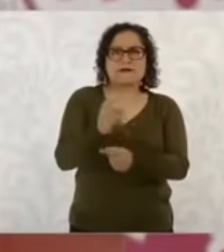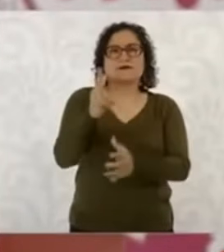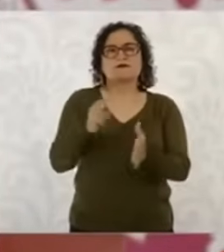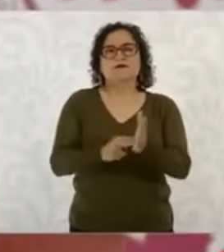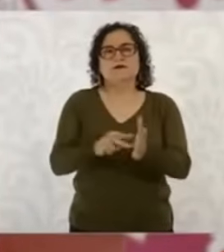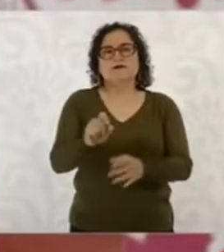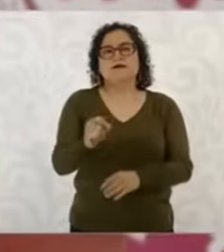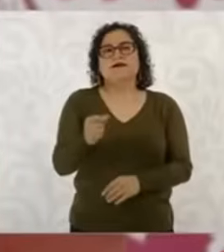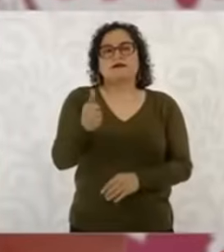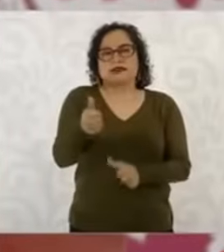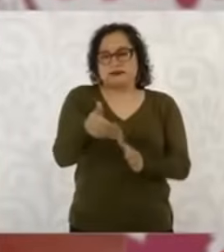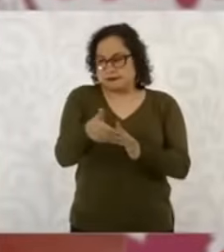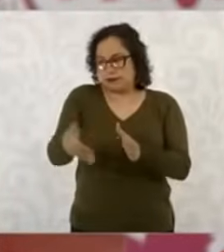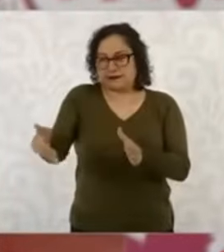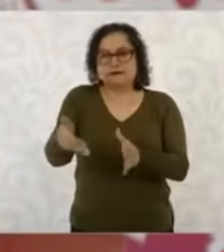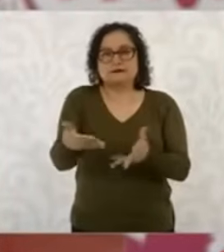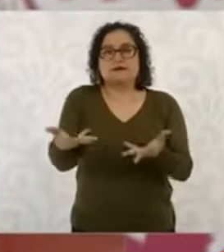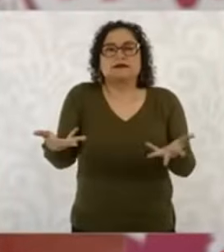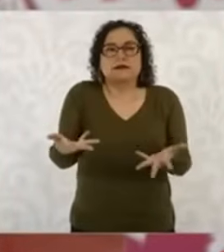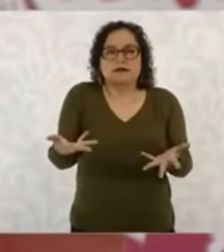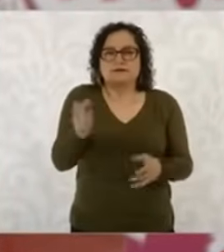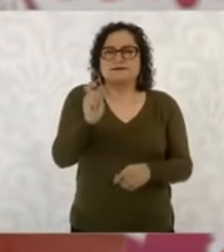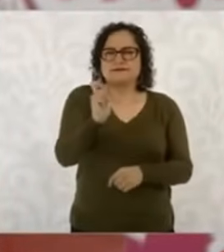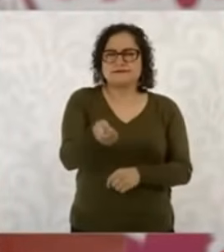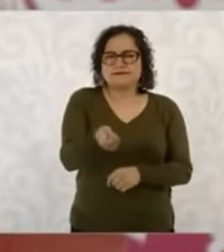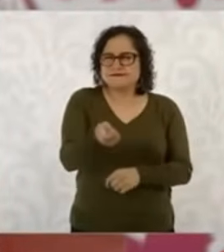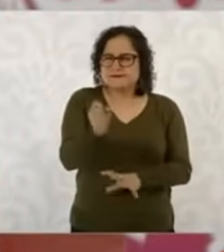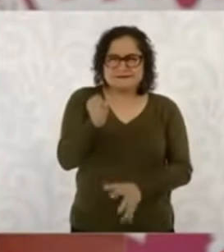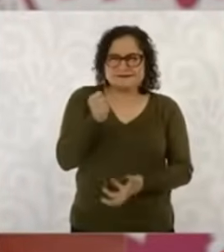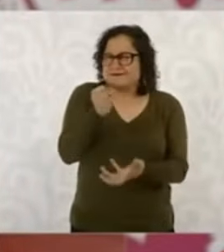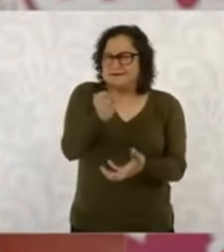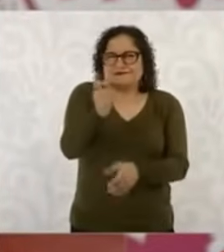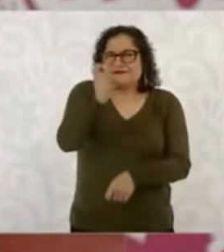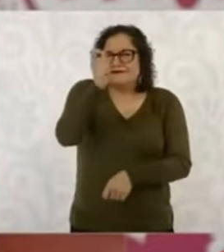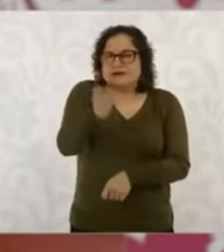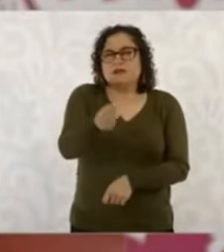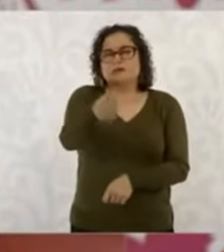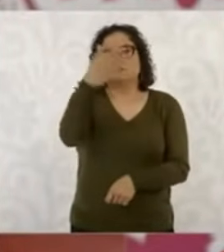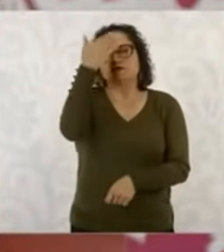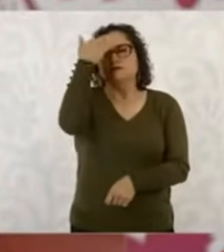económico? Es lo que tienen que presentar todos los gobiernos año con año